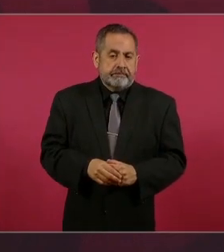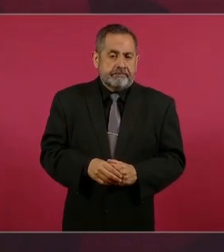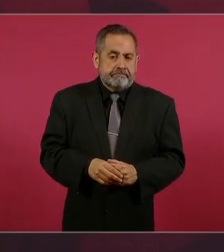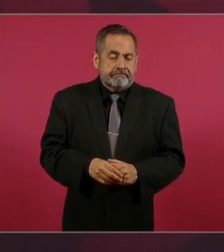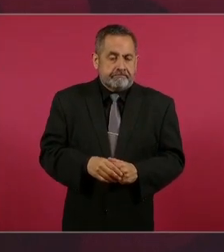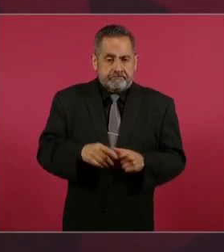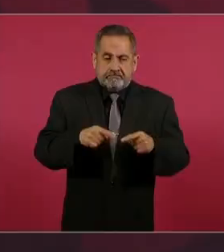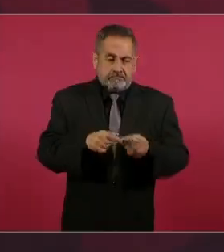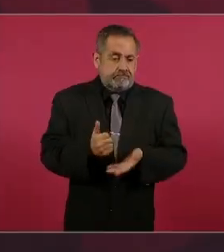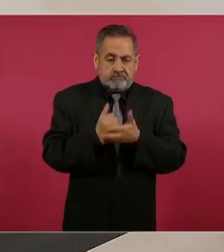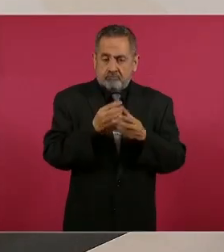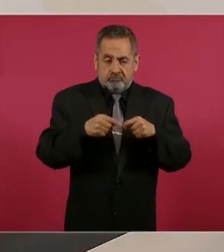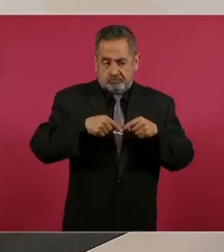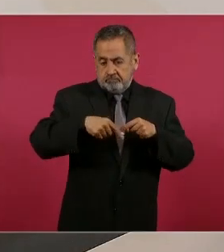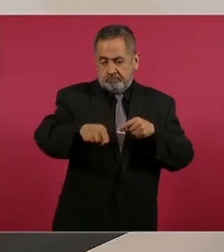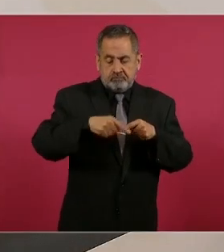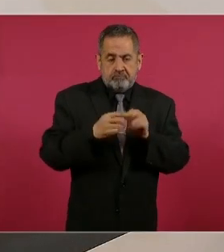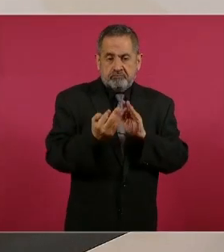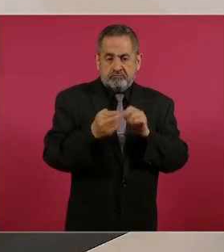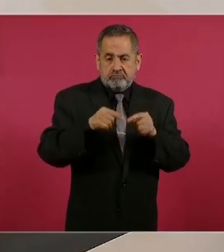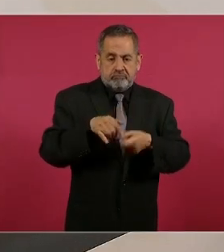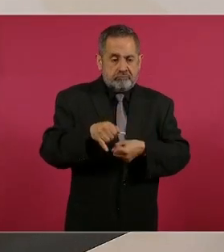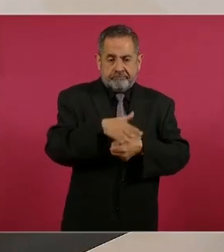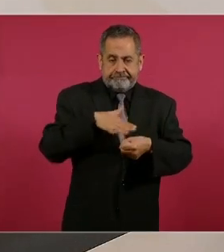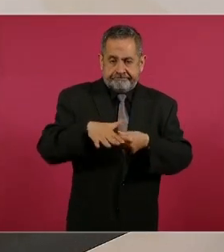connotación distinta, ¿no?,